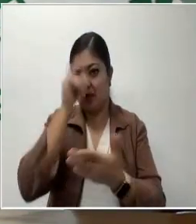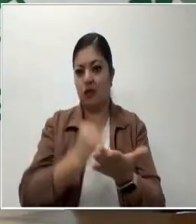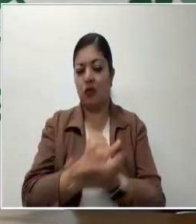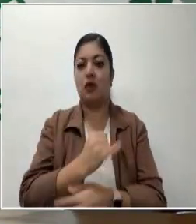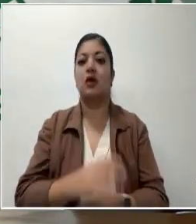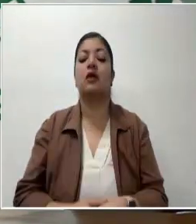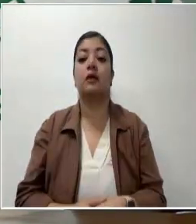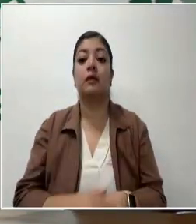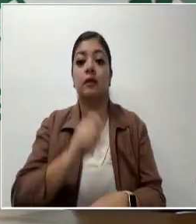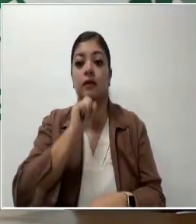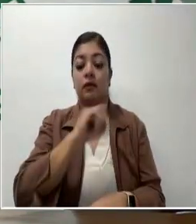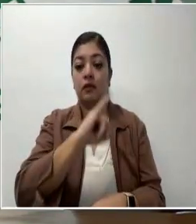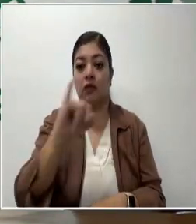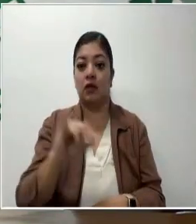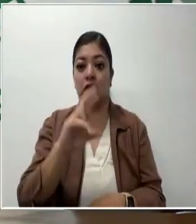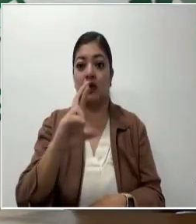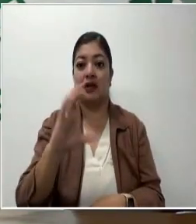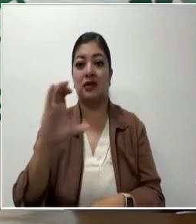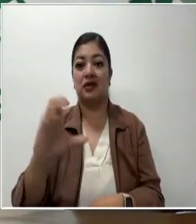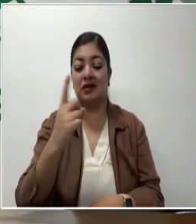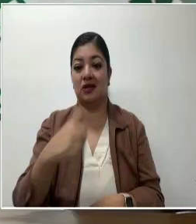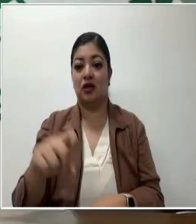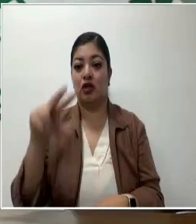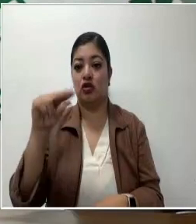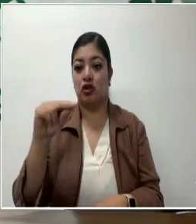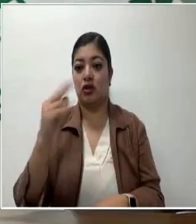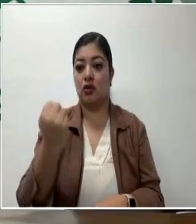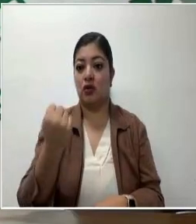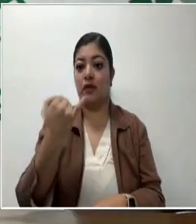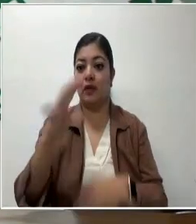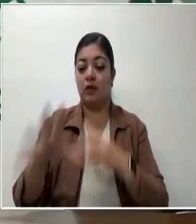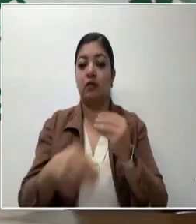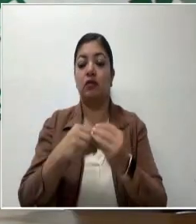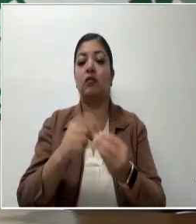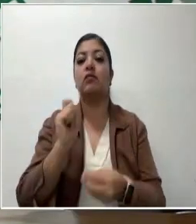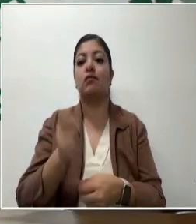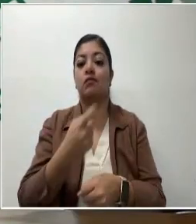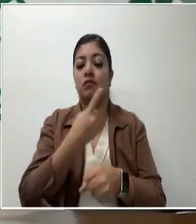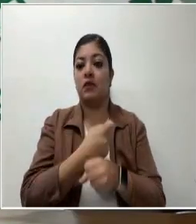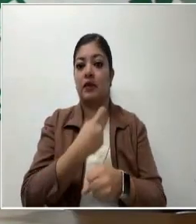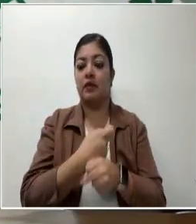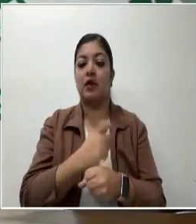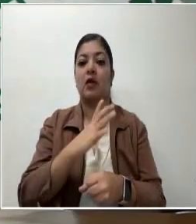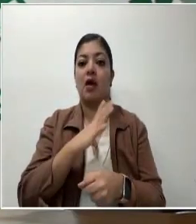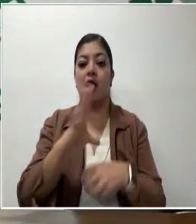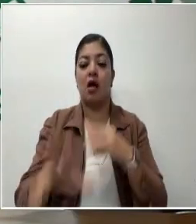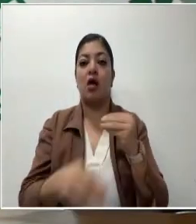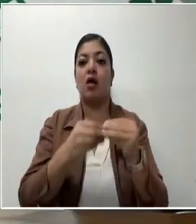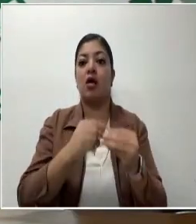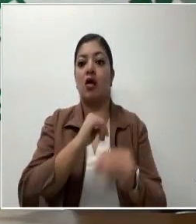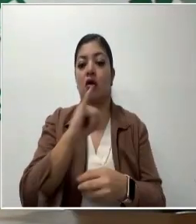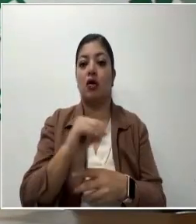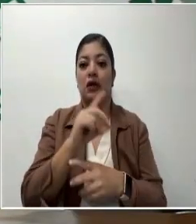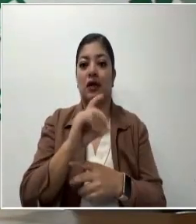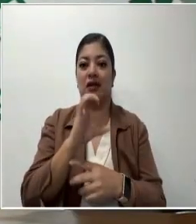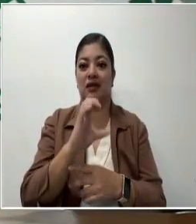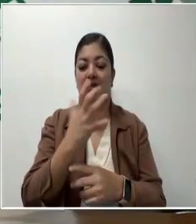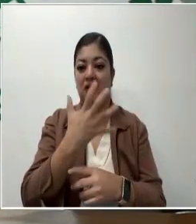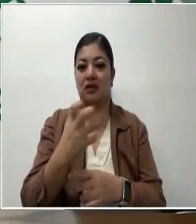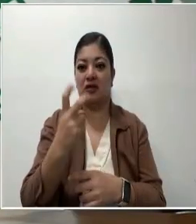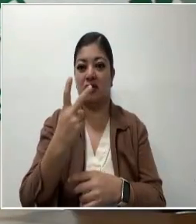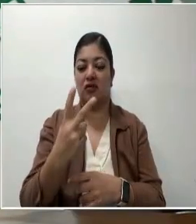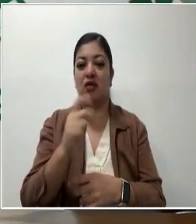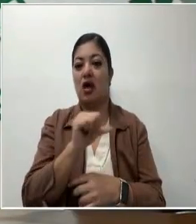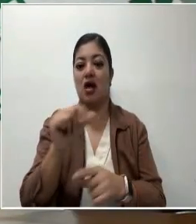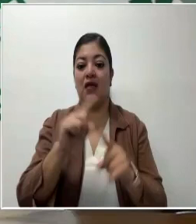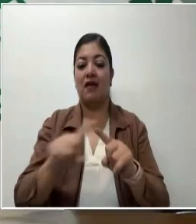el juicio de revisión constitucional electoral 189 yo acumulado se resuelve primero se acumula el juicio de la ciudadanía 502 2024 al diverso juicio de